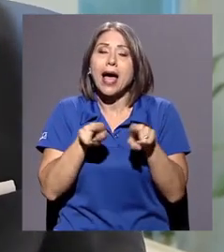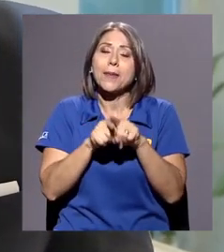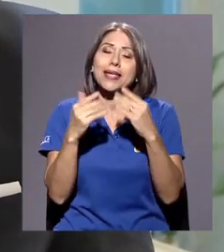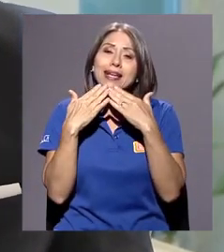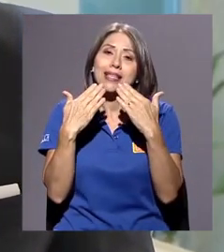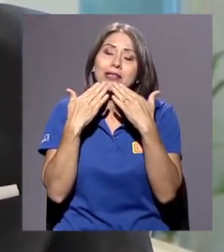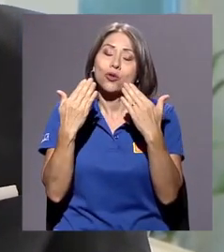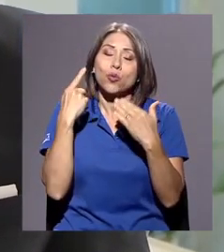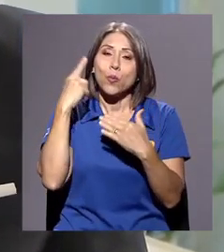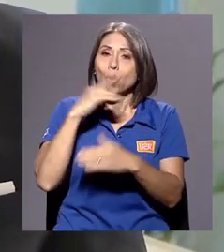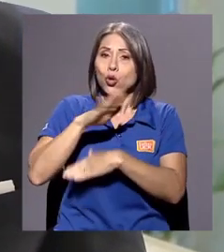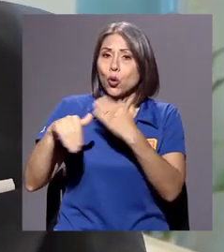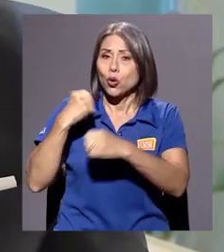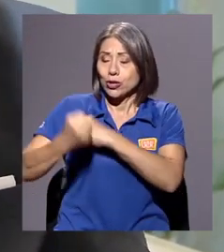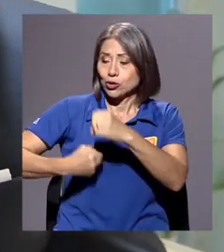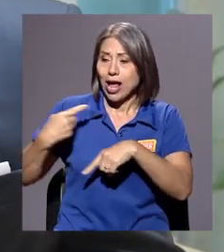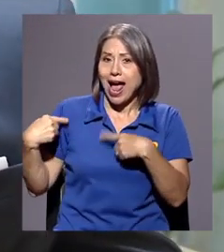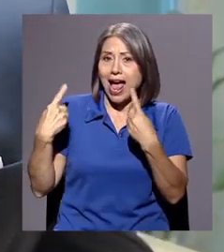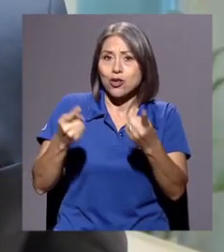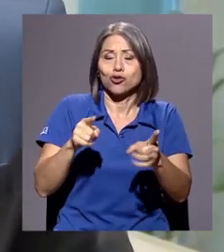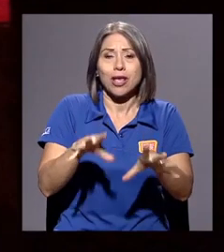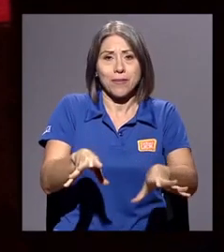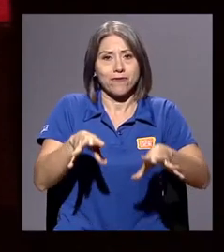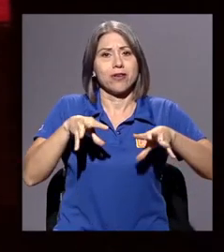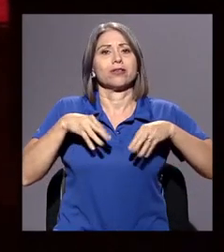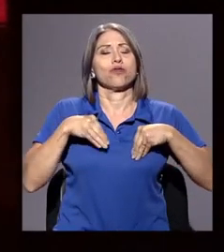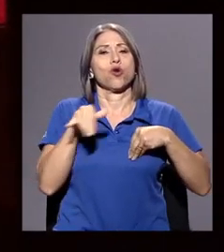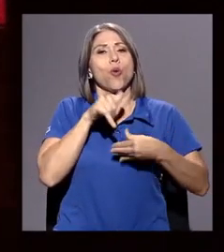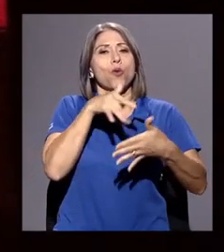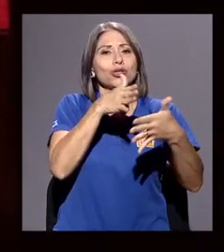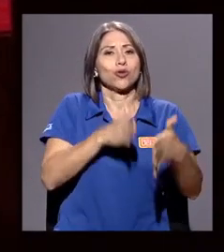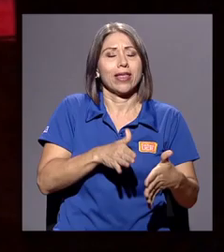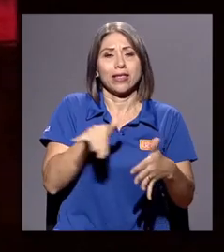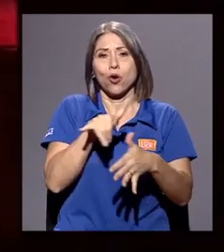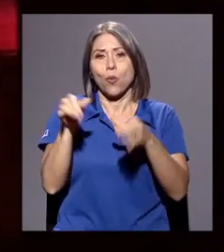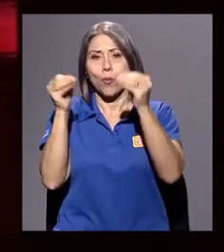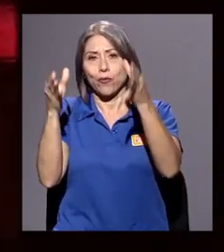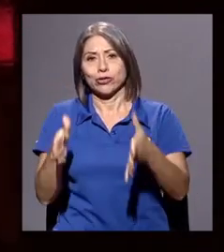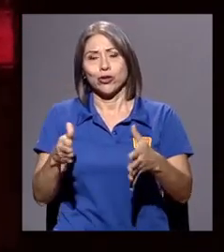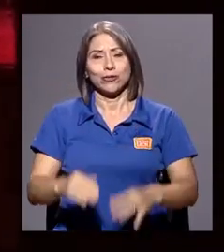digo, la gratitud por todos estos años de que me acogió como estudiante y como profesor.